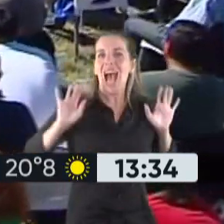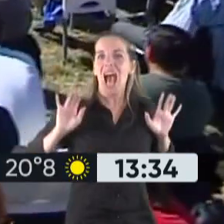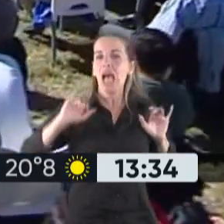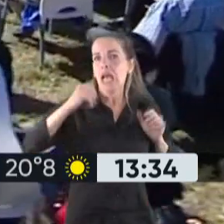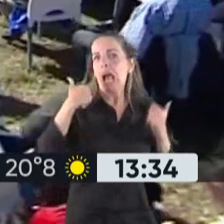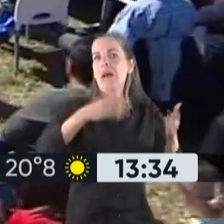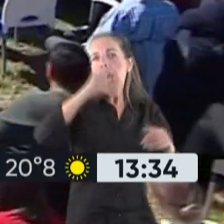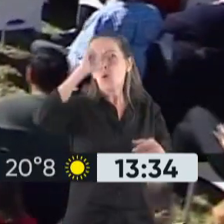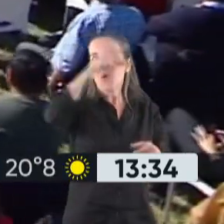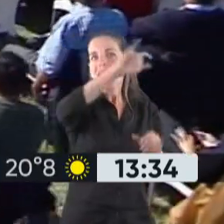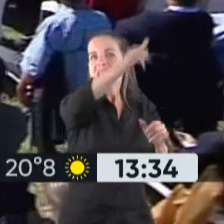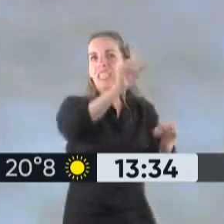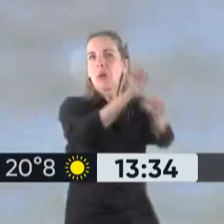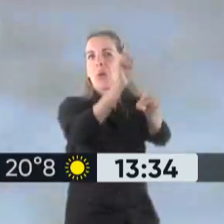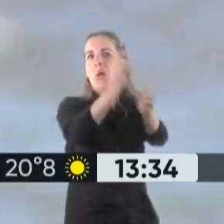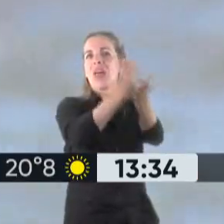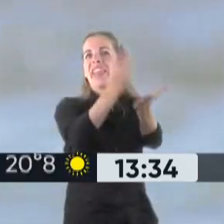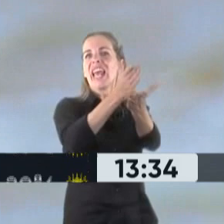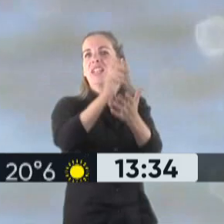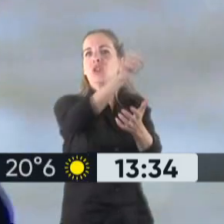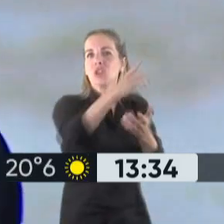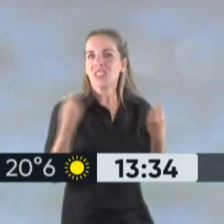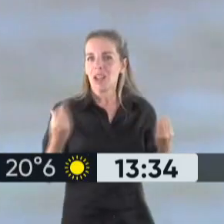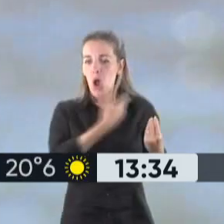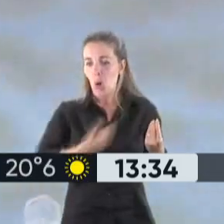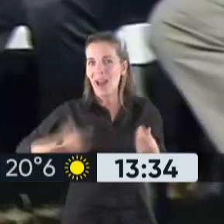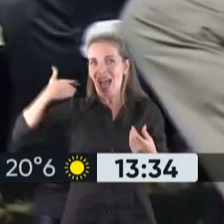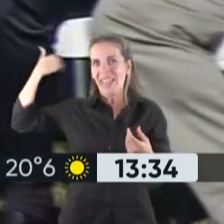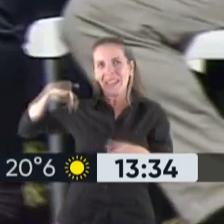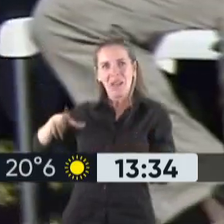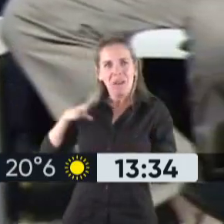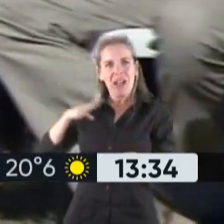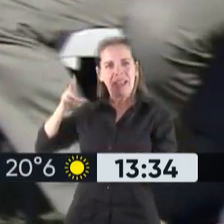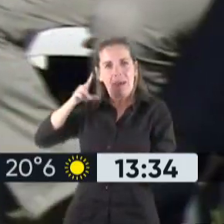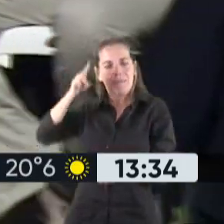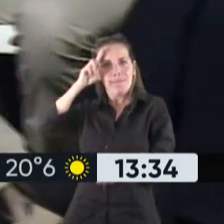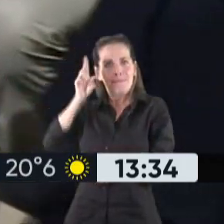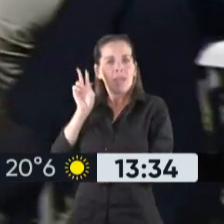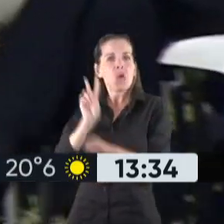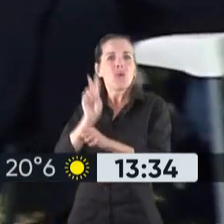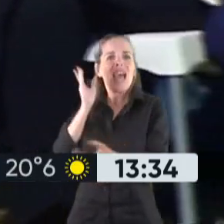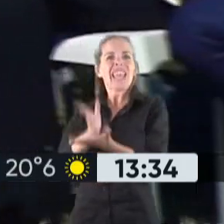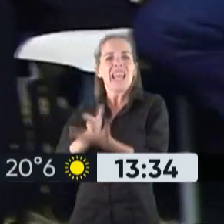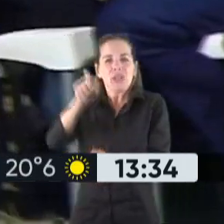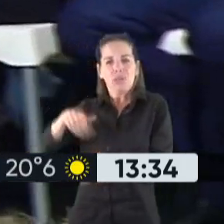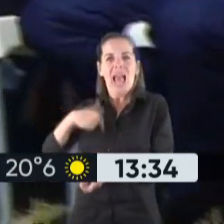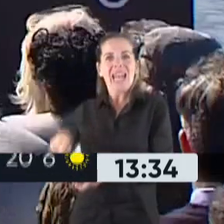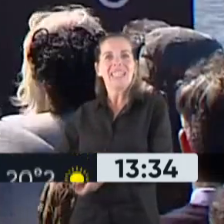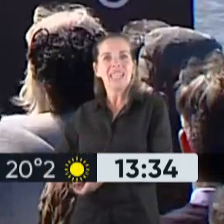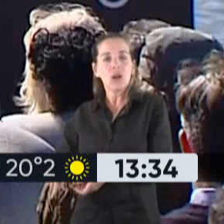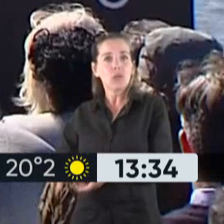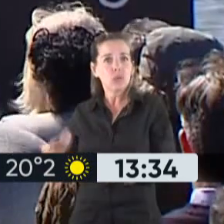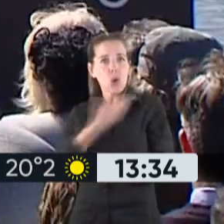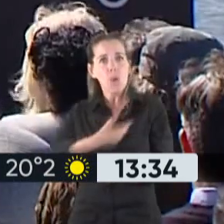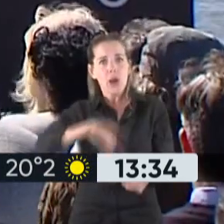derechos uruguayos. Que los gobernantes argentinos no hayan preservado los derechos argentinos como los gobernantes